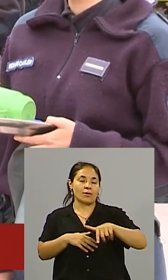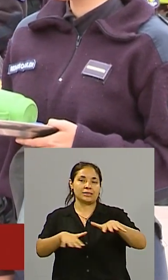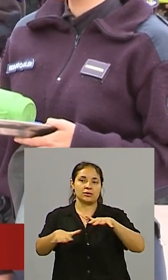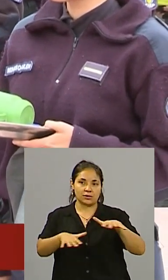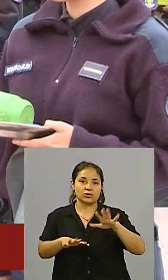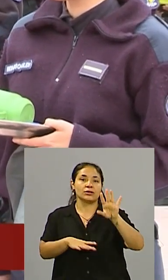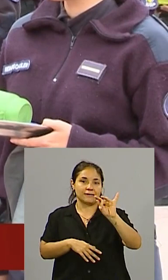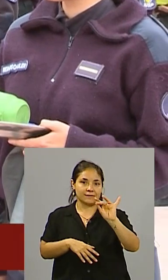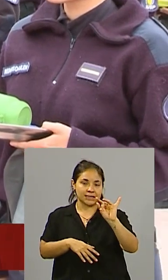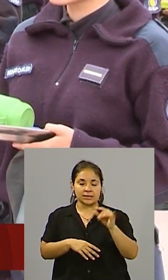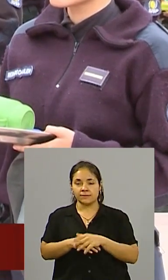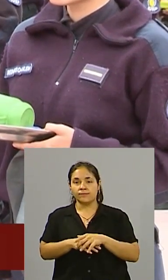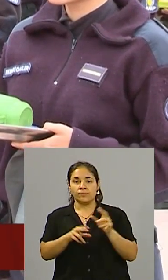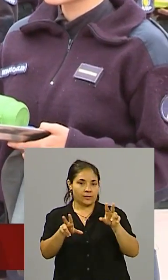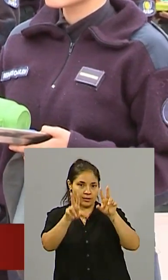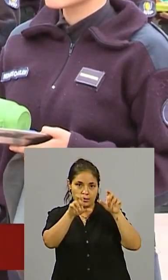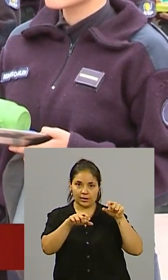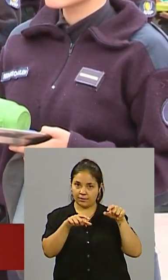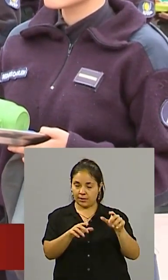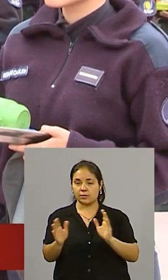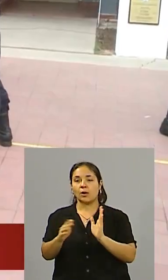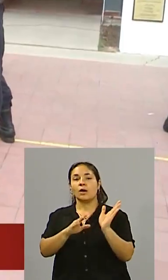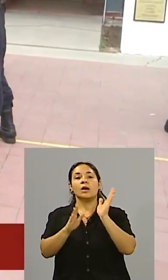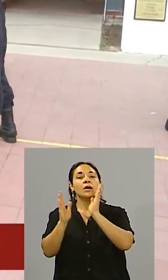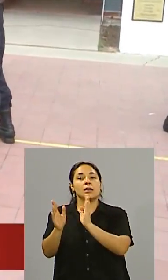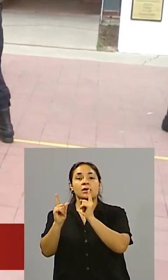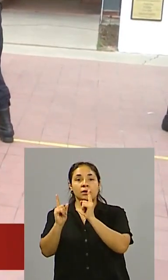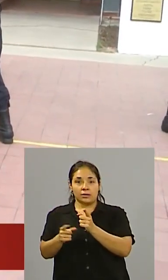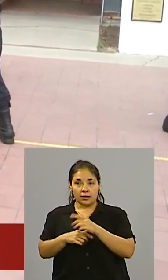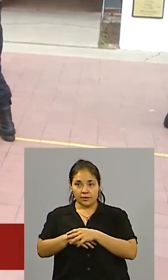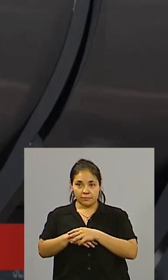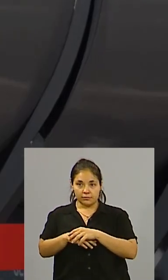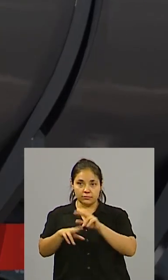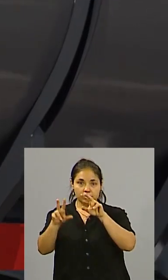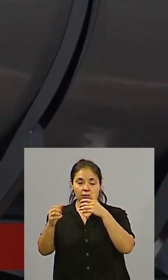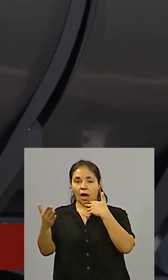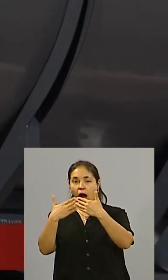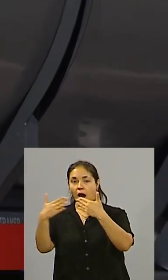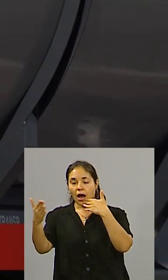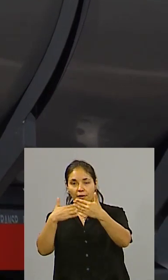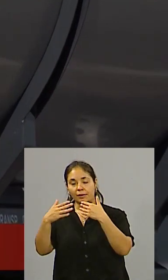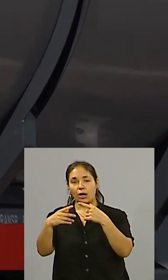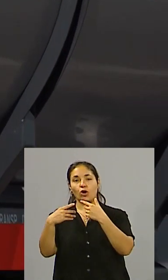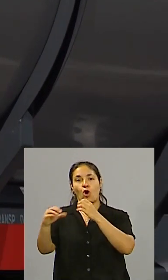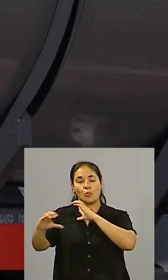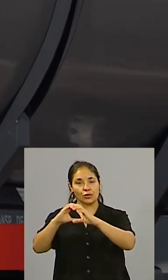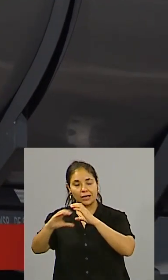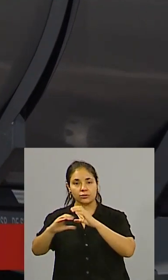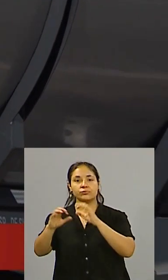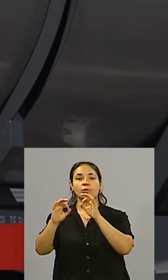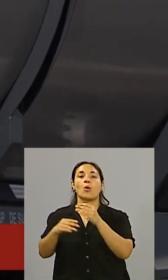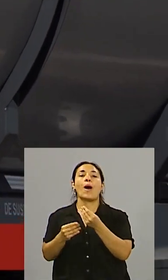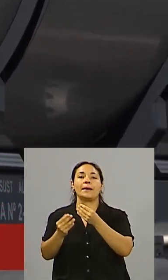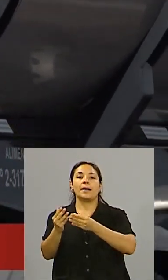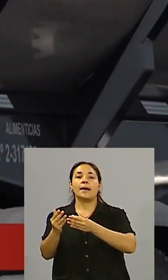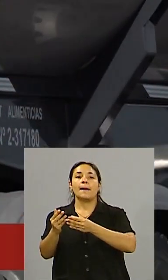Así que eso por un lado, y por otro lado sí generar una relación más dialógica en lo que tiene que ver con Ministerio Público Fiscal